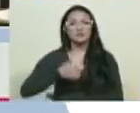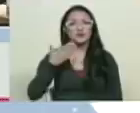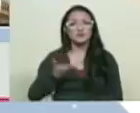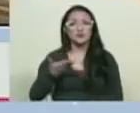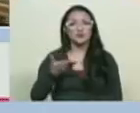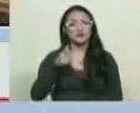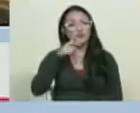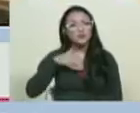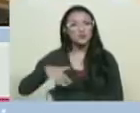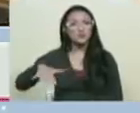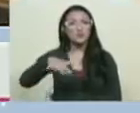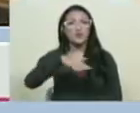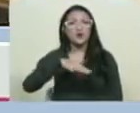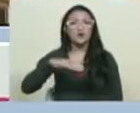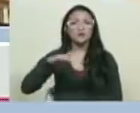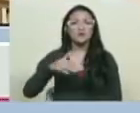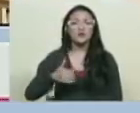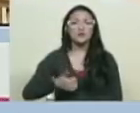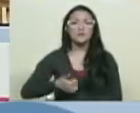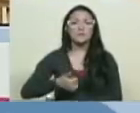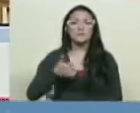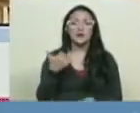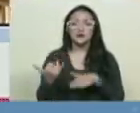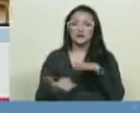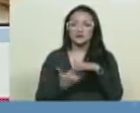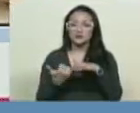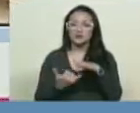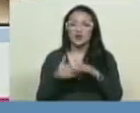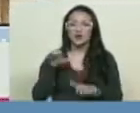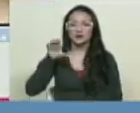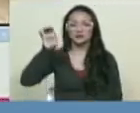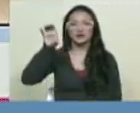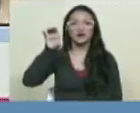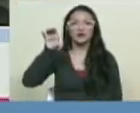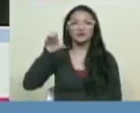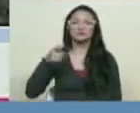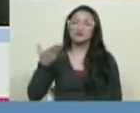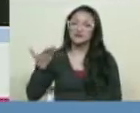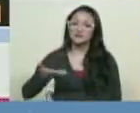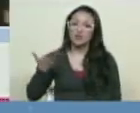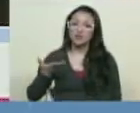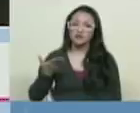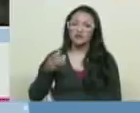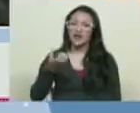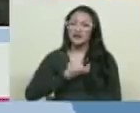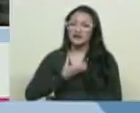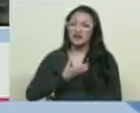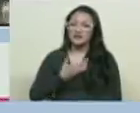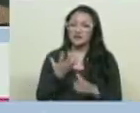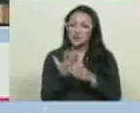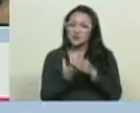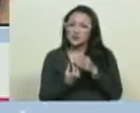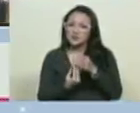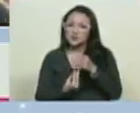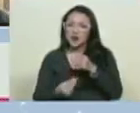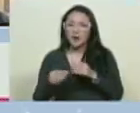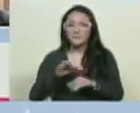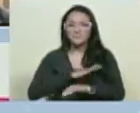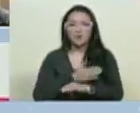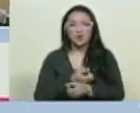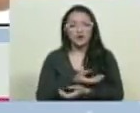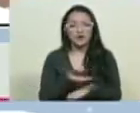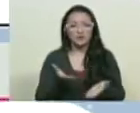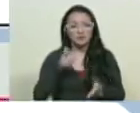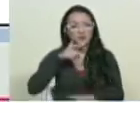poder popular y el Estado institucional. Y es fundamental porque es a través de la alcaldía que va filtrando ese poder popular y que